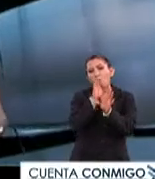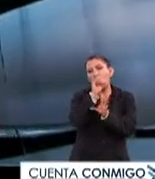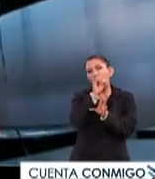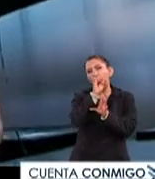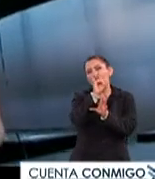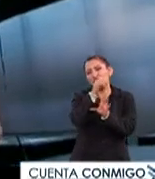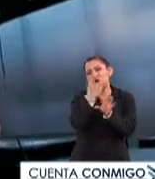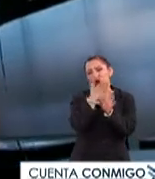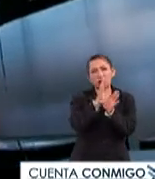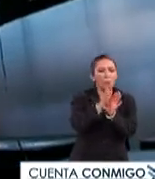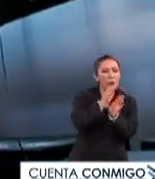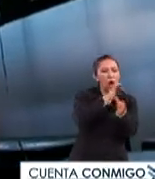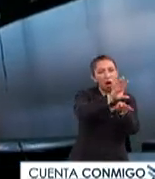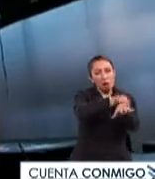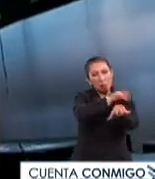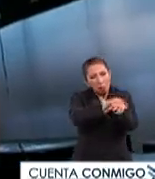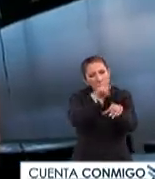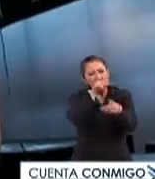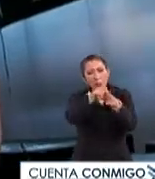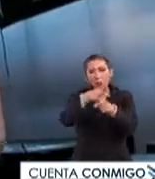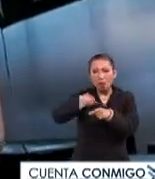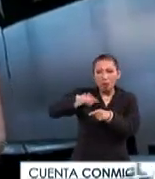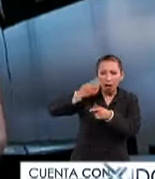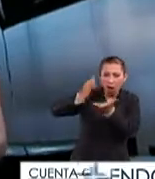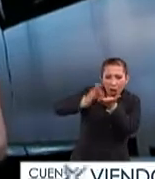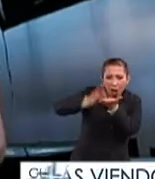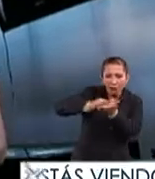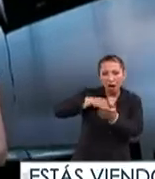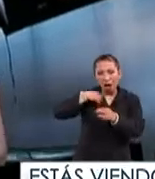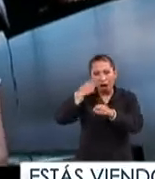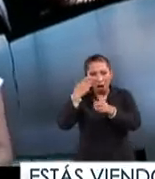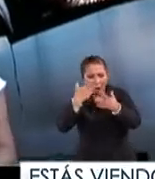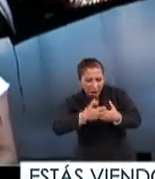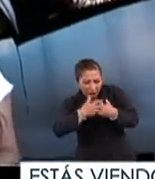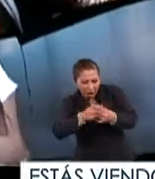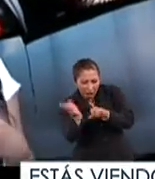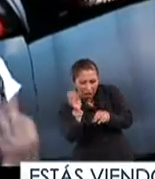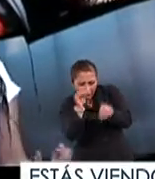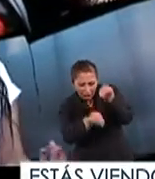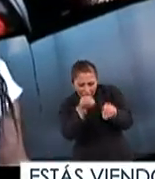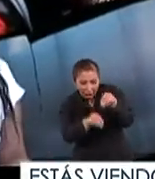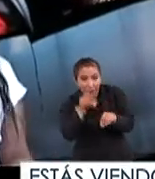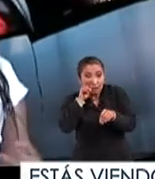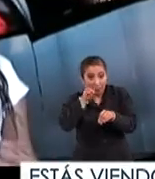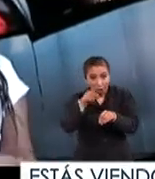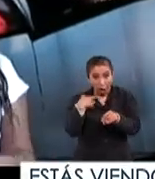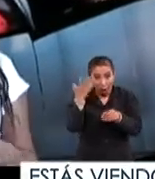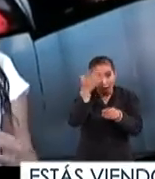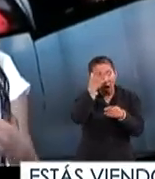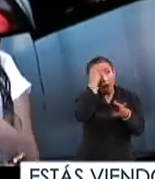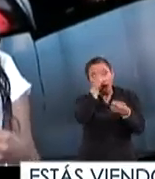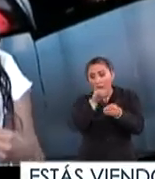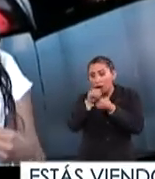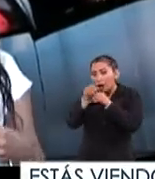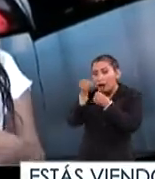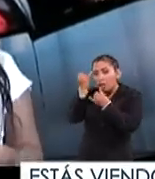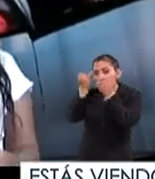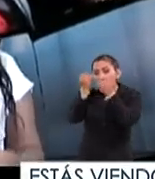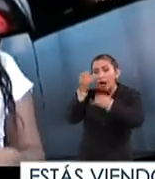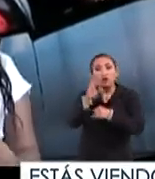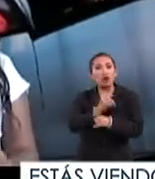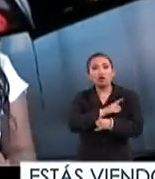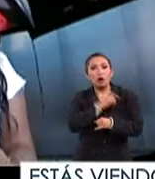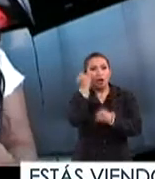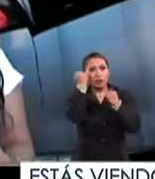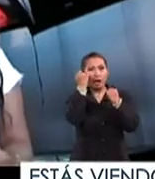¿no? Tomó cursos de electricista, de herrero, de Se entendía todo mecánico lo que era montar y una se ve película. reflejado, ¿no? O sea, este ingenio no nada más